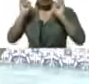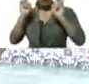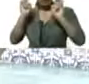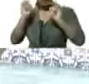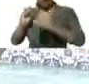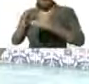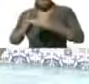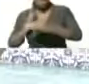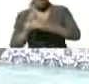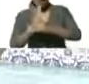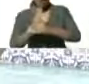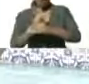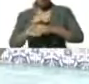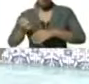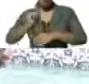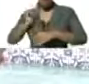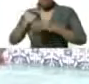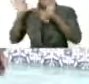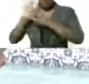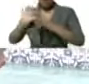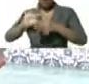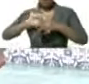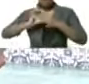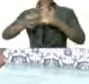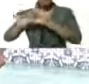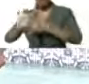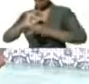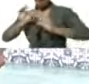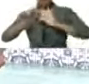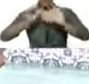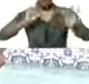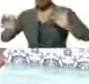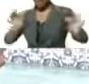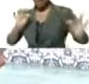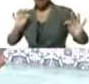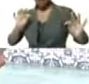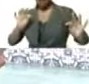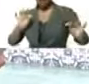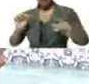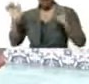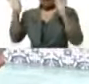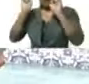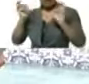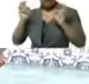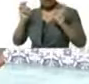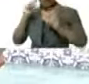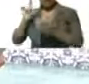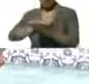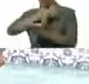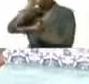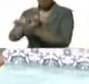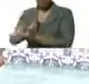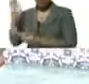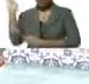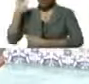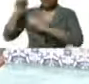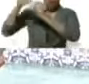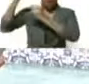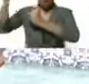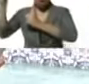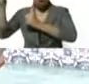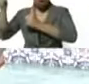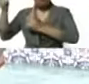cortar cualquier forma de cadena de transmisión. El vector de los viajeros que venían del exterior, bueno,